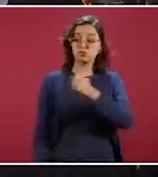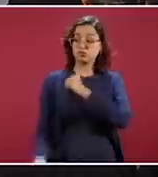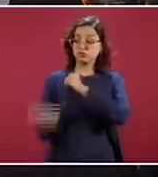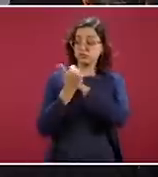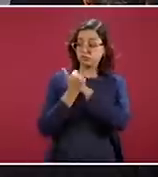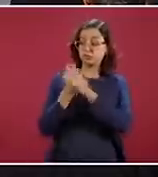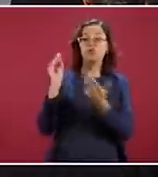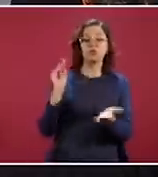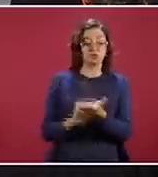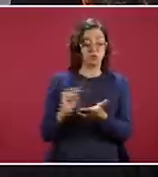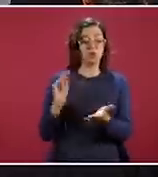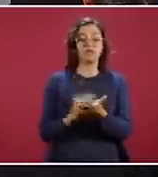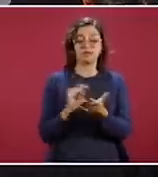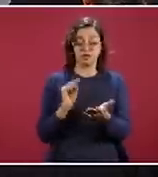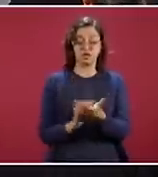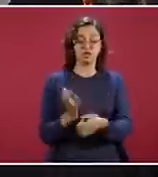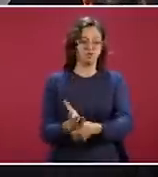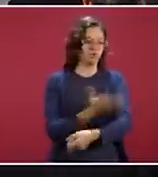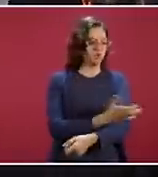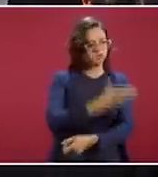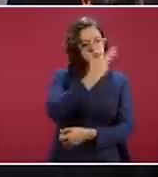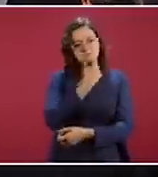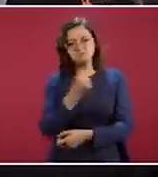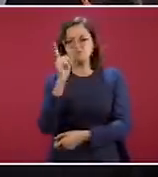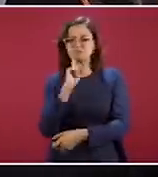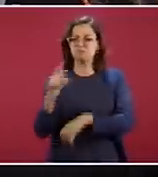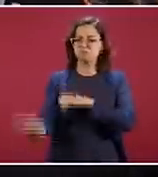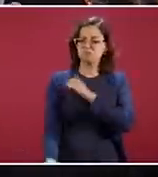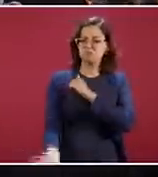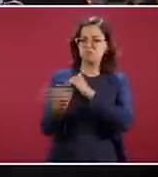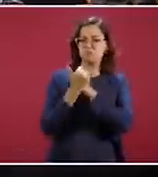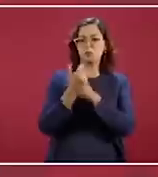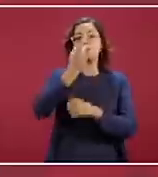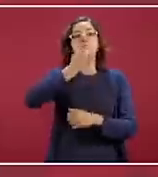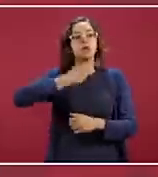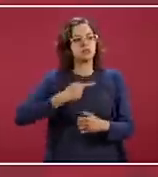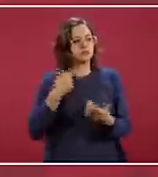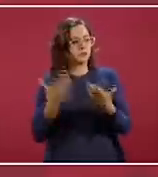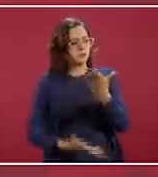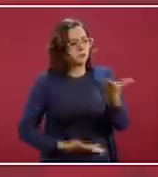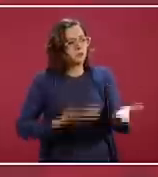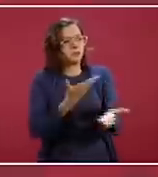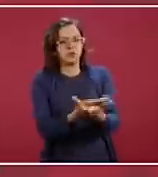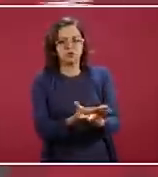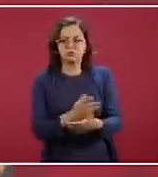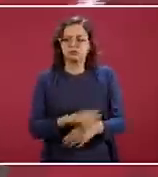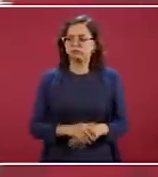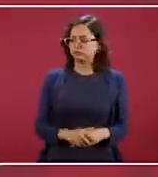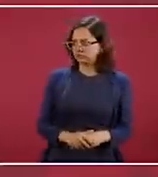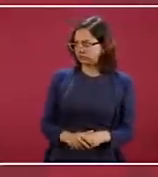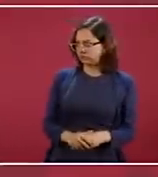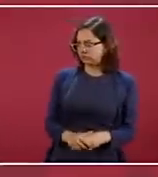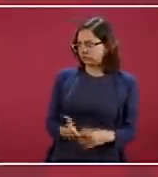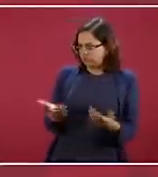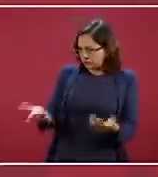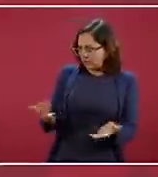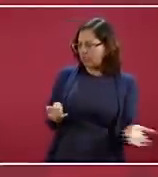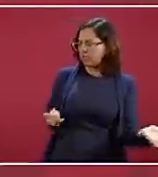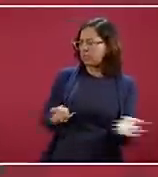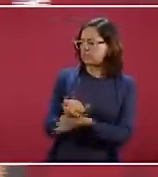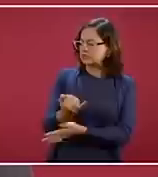compañeras, compañeros, y me plantean algo y les digo, pues decidan